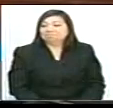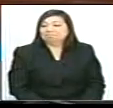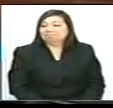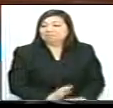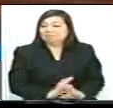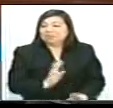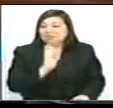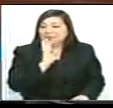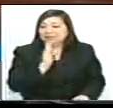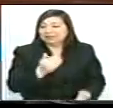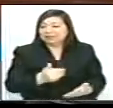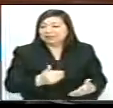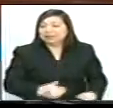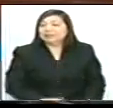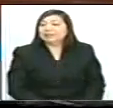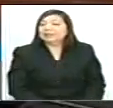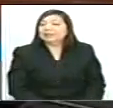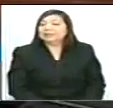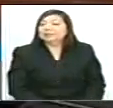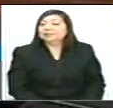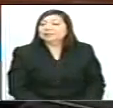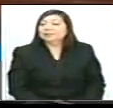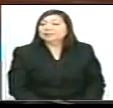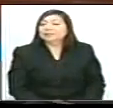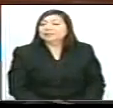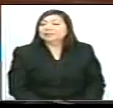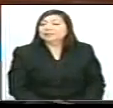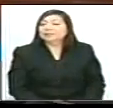claro en dos palabras el tema. Pero vuelvo a mi discurso.